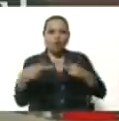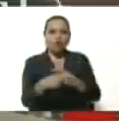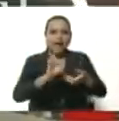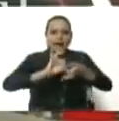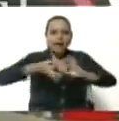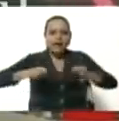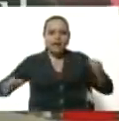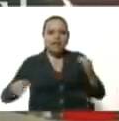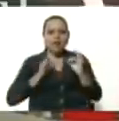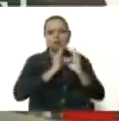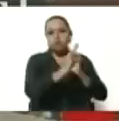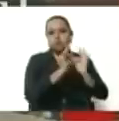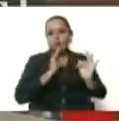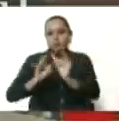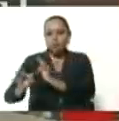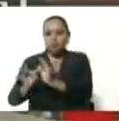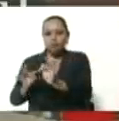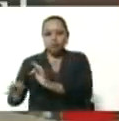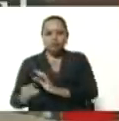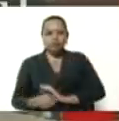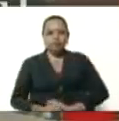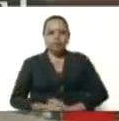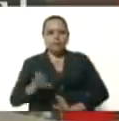cadenas del contagio y